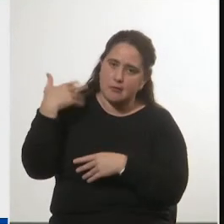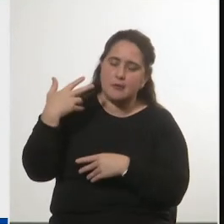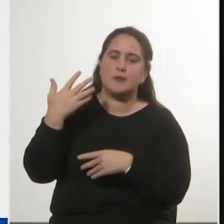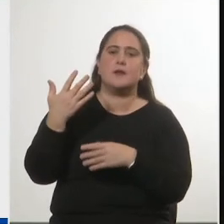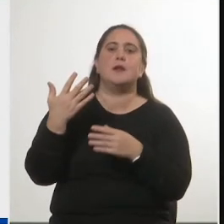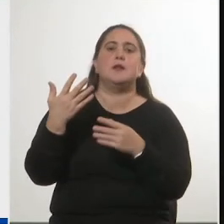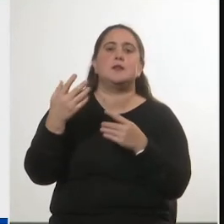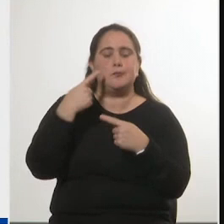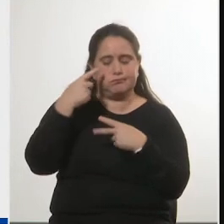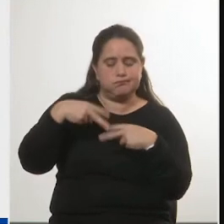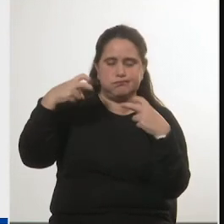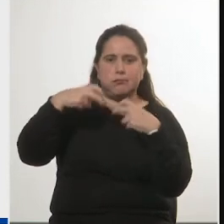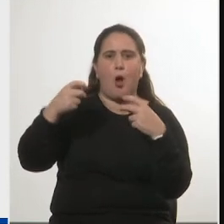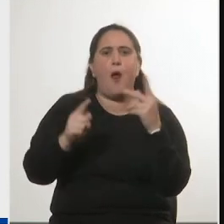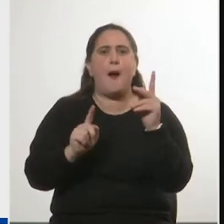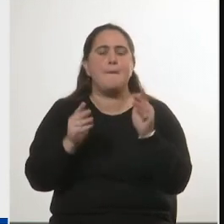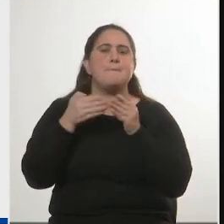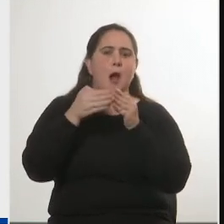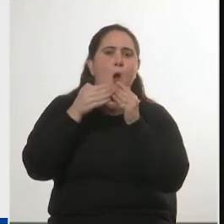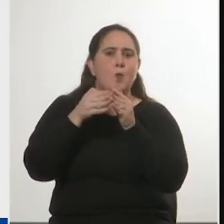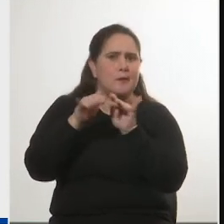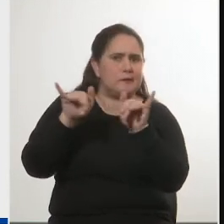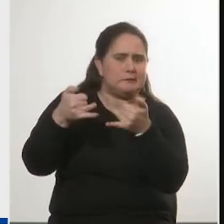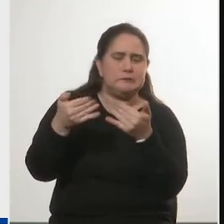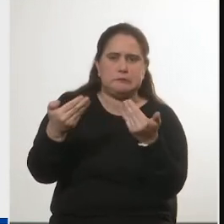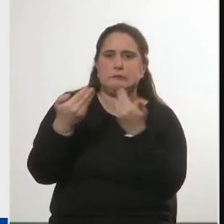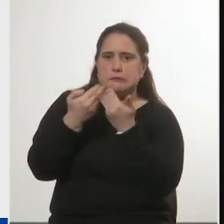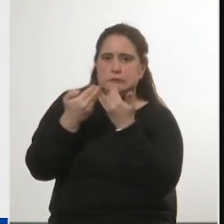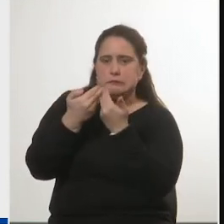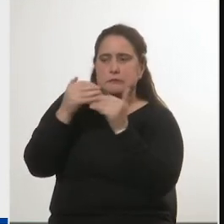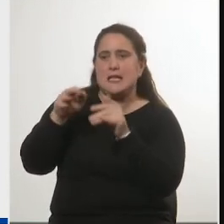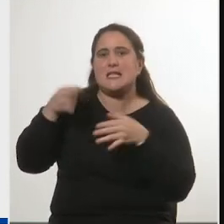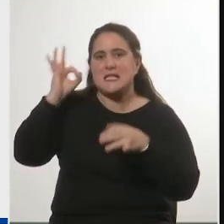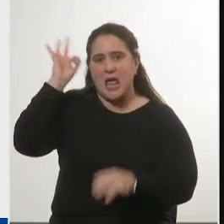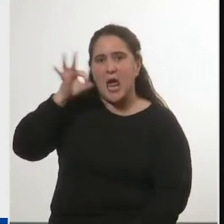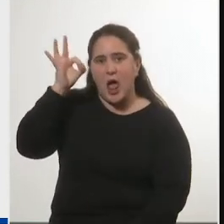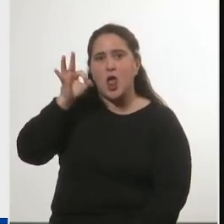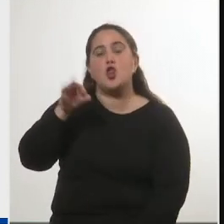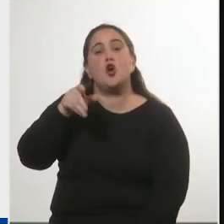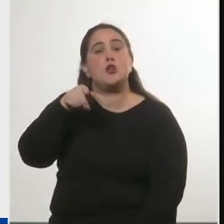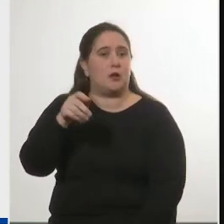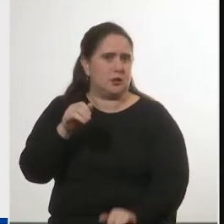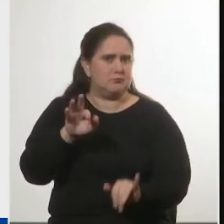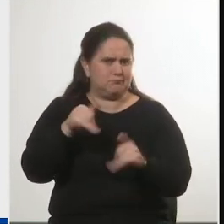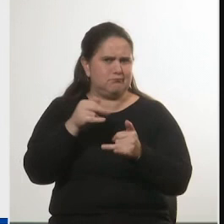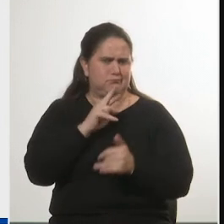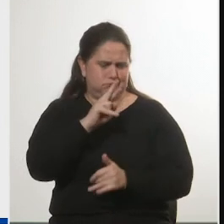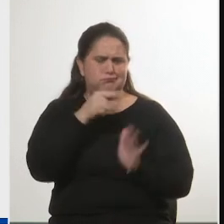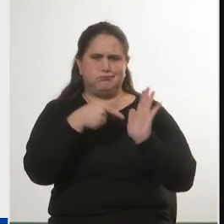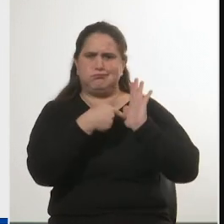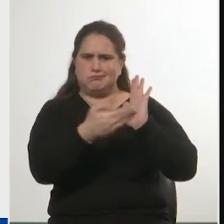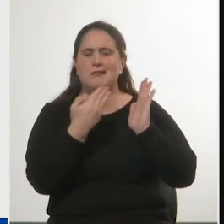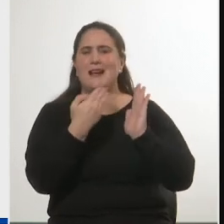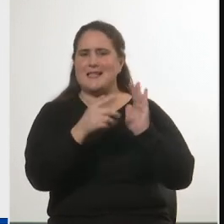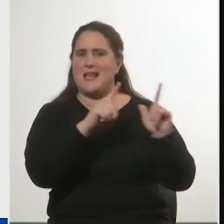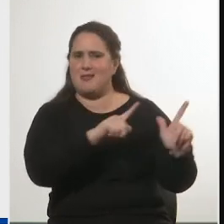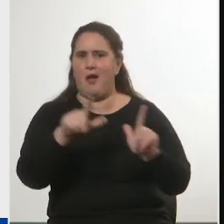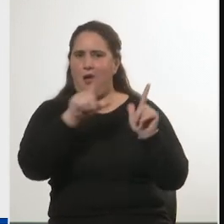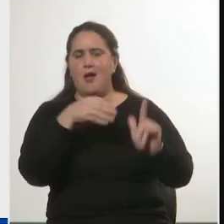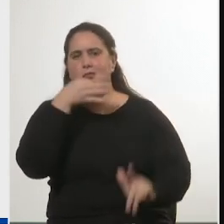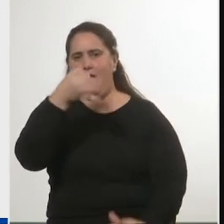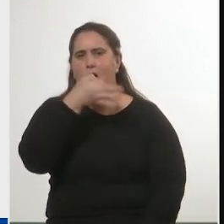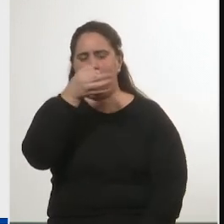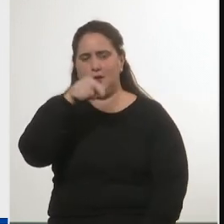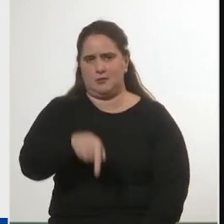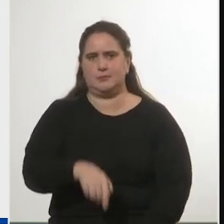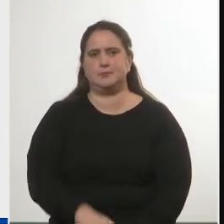que varias de las preguntas que han sido preguntadas por el senador Rubio van a estar contestadas en esta